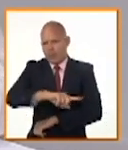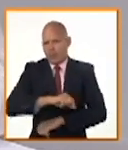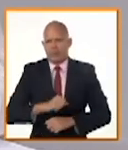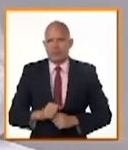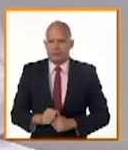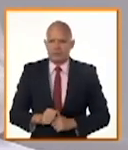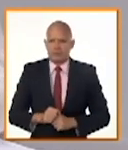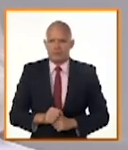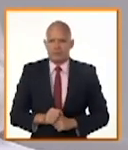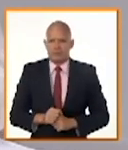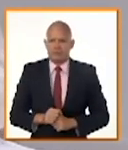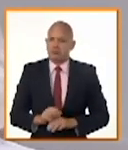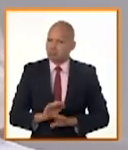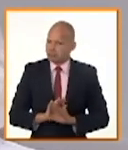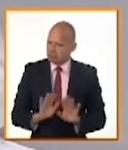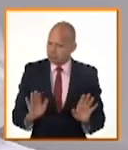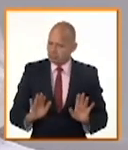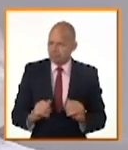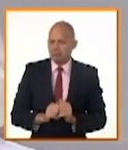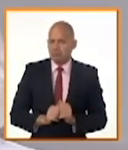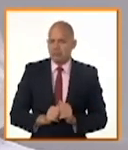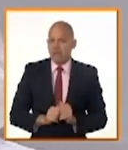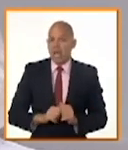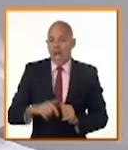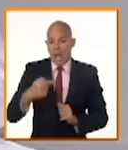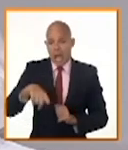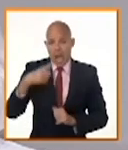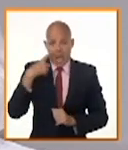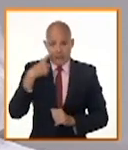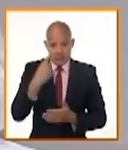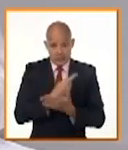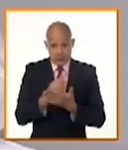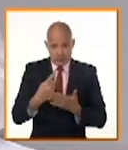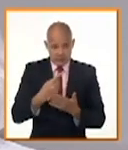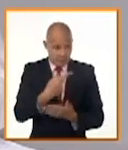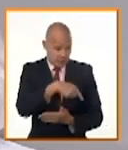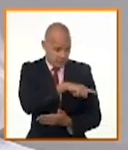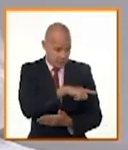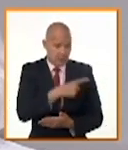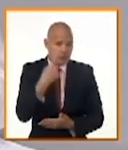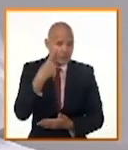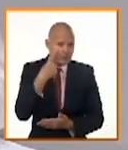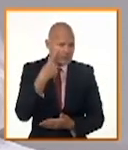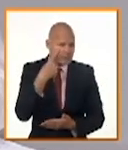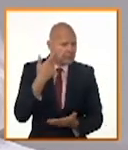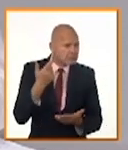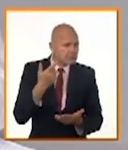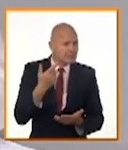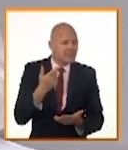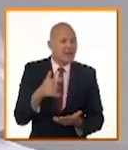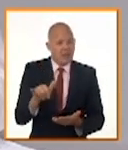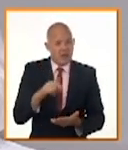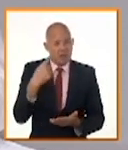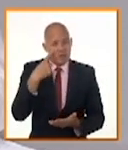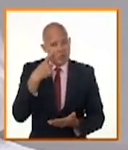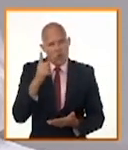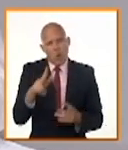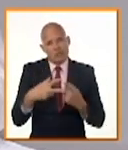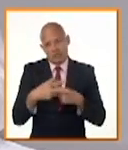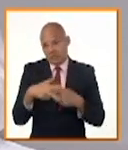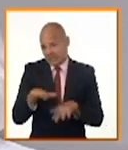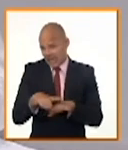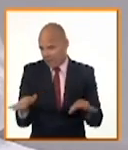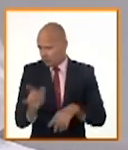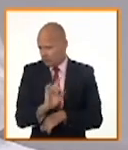esto en los primeros días ya se ha visto aún cuando el servicio sigue siendo crítico y aún cuando también esta acción no es la que va